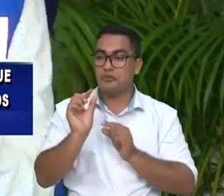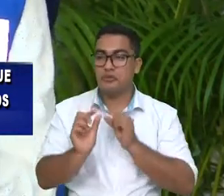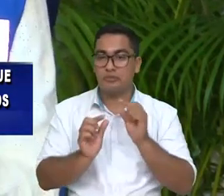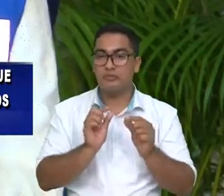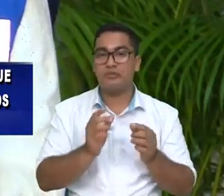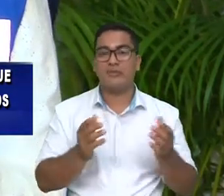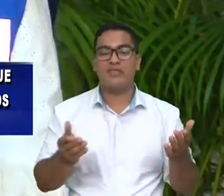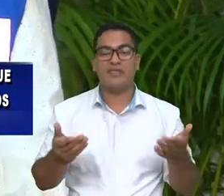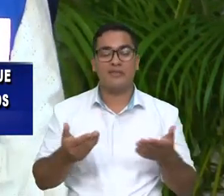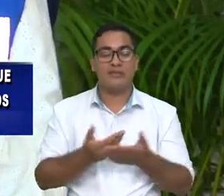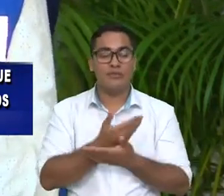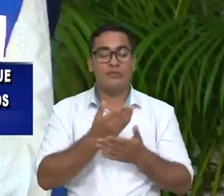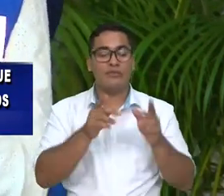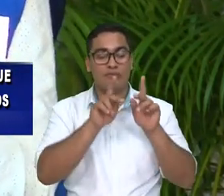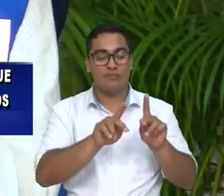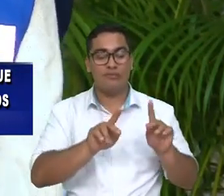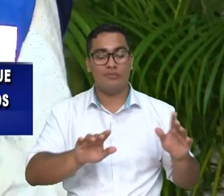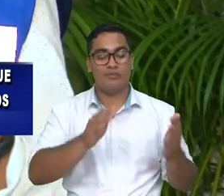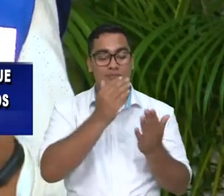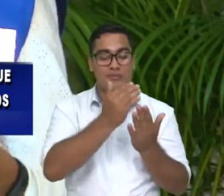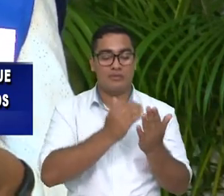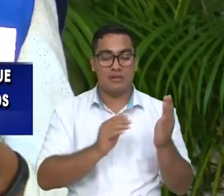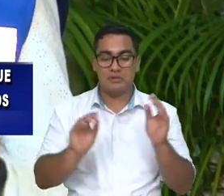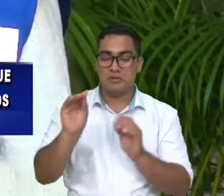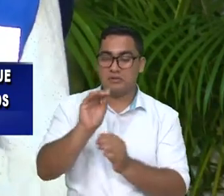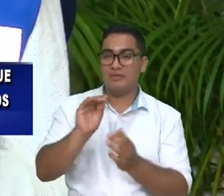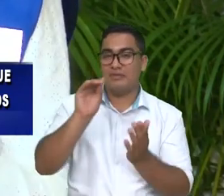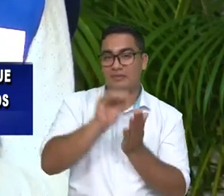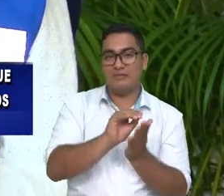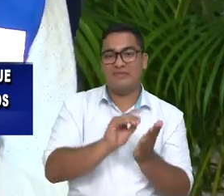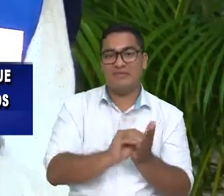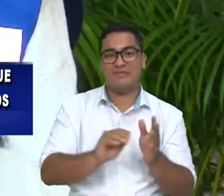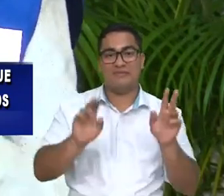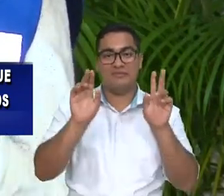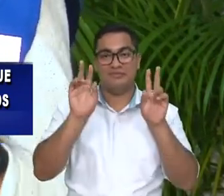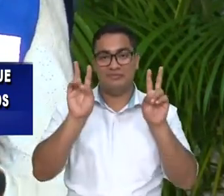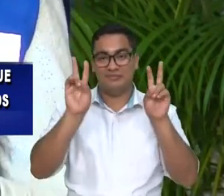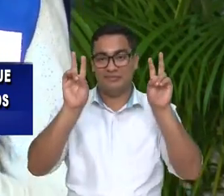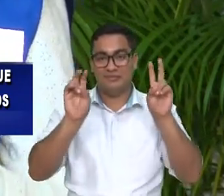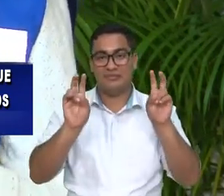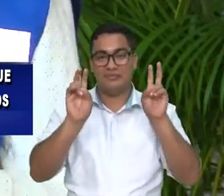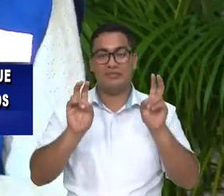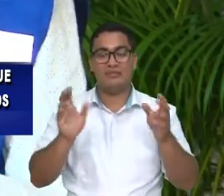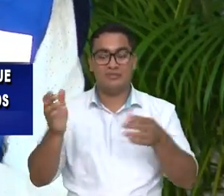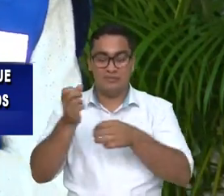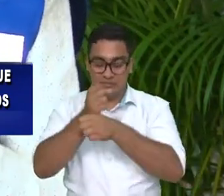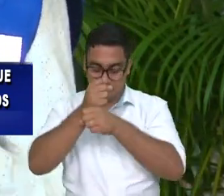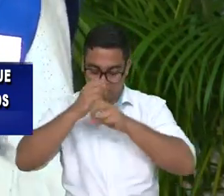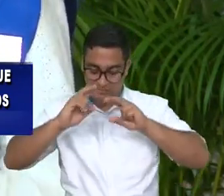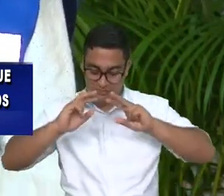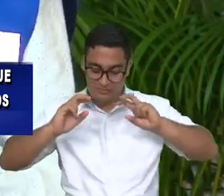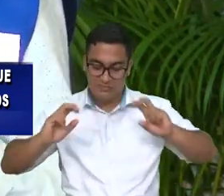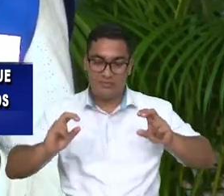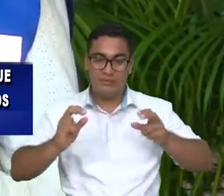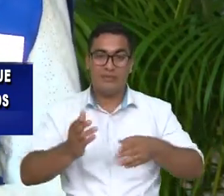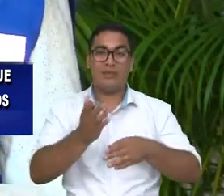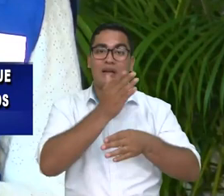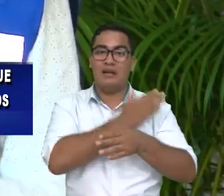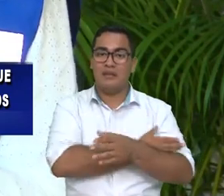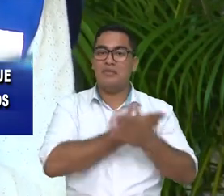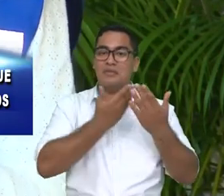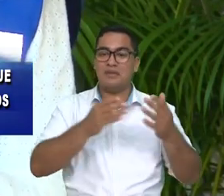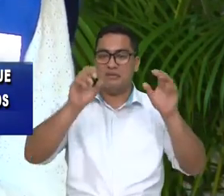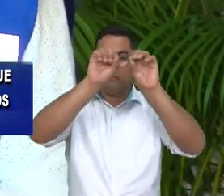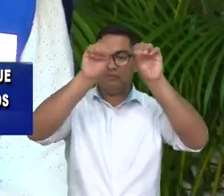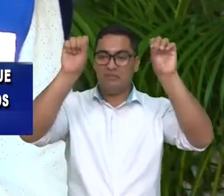readecuado los protocolos, todos los protocolos con relación a los laboratorios, por ejemplo, hemos preparado,